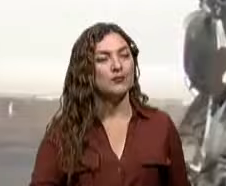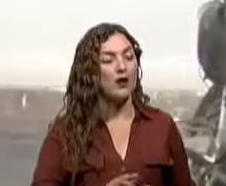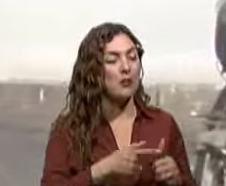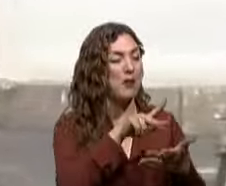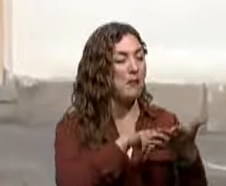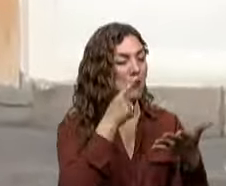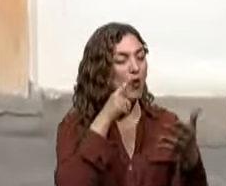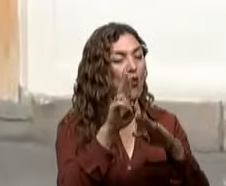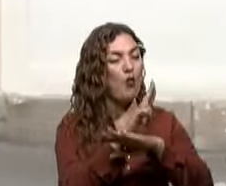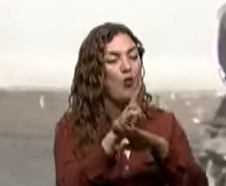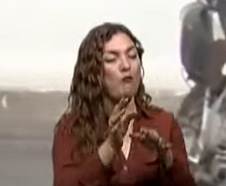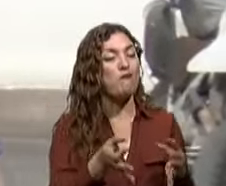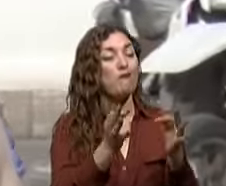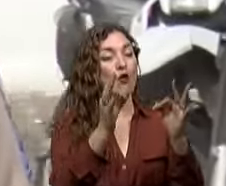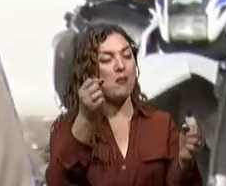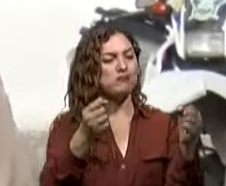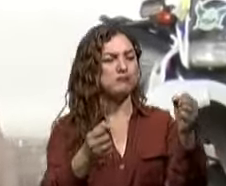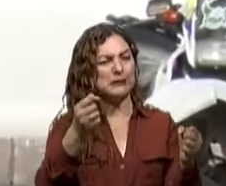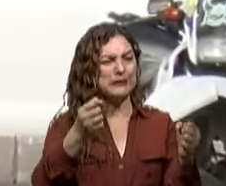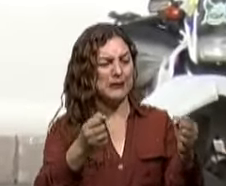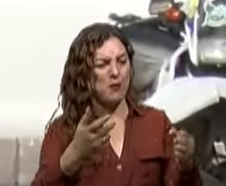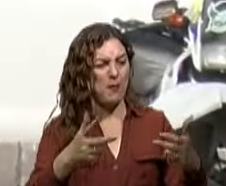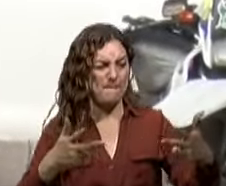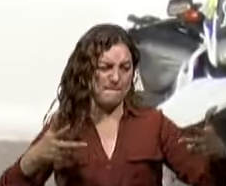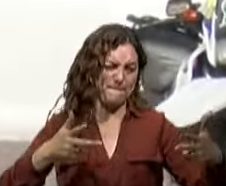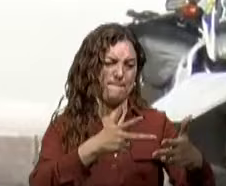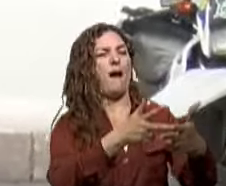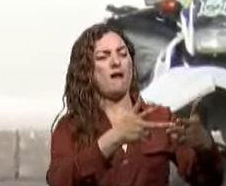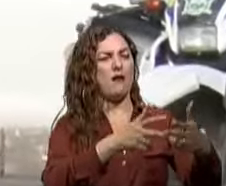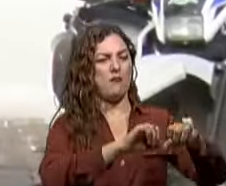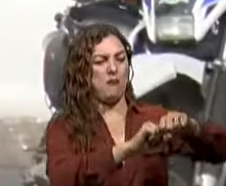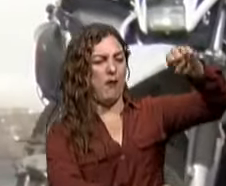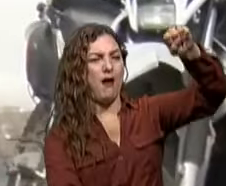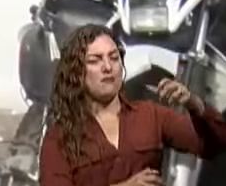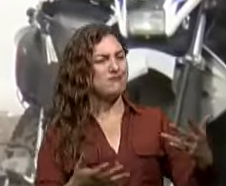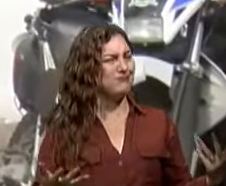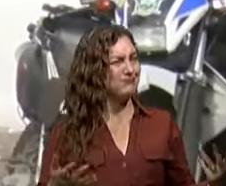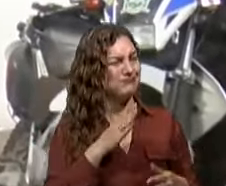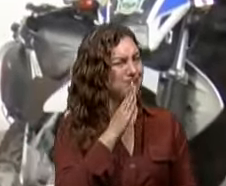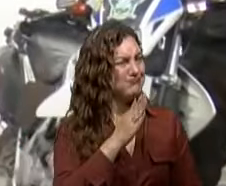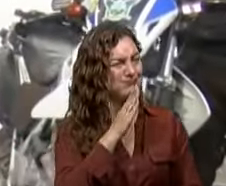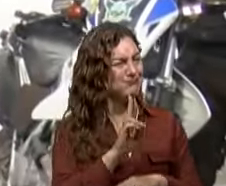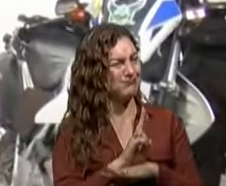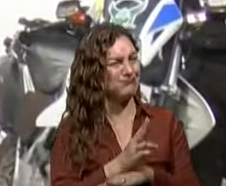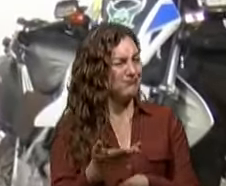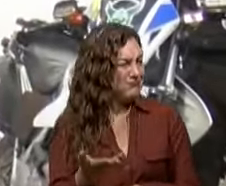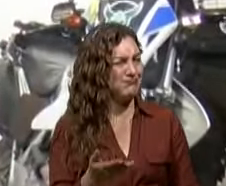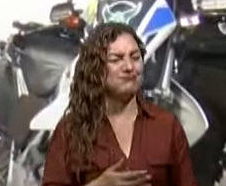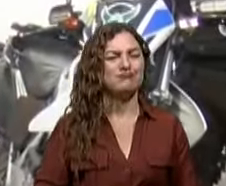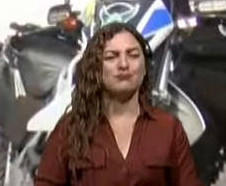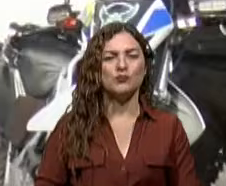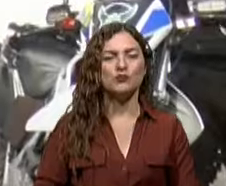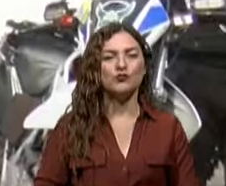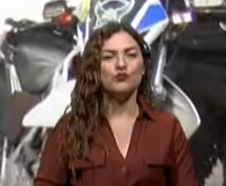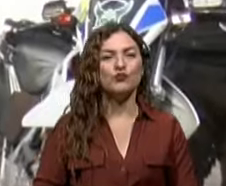primera vez que utilizan este modus operandi, donde utilizan una camioneta para romper los locales comerciales, las lámparas de los locales comerciales. ¿Qué